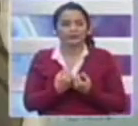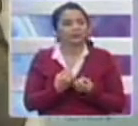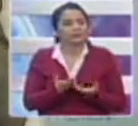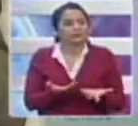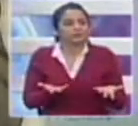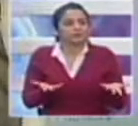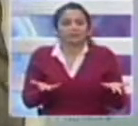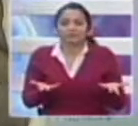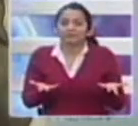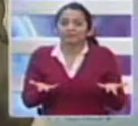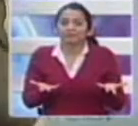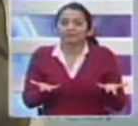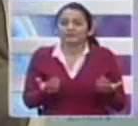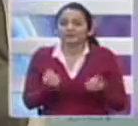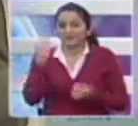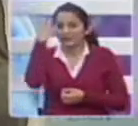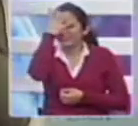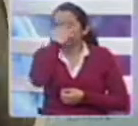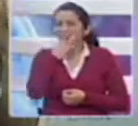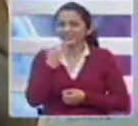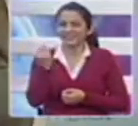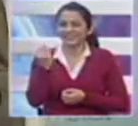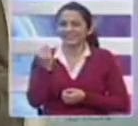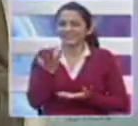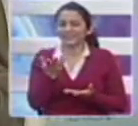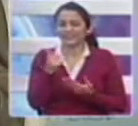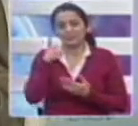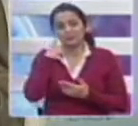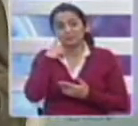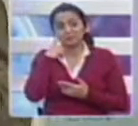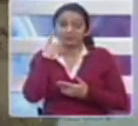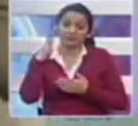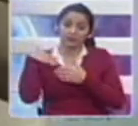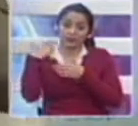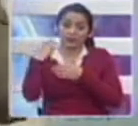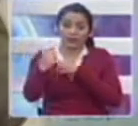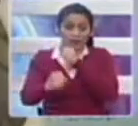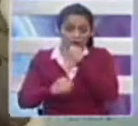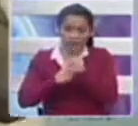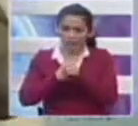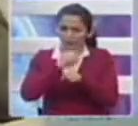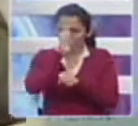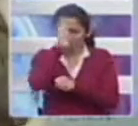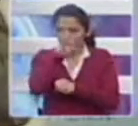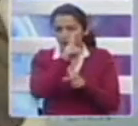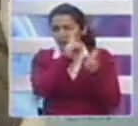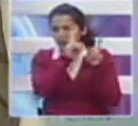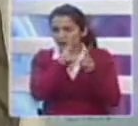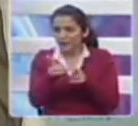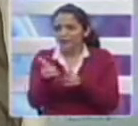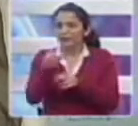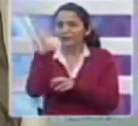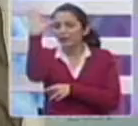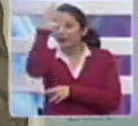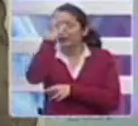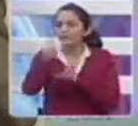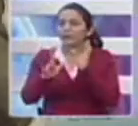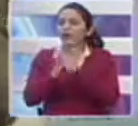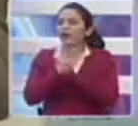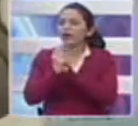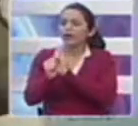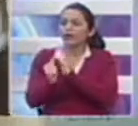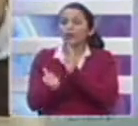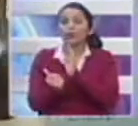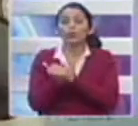para que de esta forma cada año, previo a las fiestas de Quito, se hagan concursos y podamos conseguir nuevos talentos que participen de